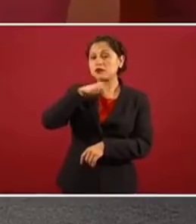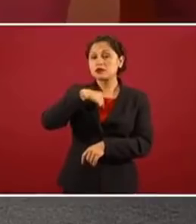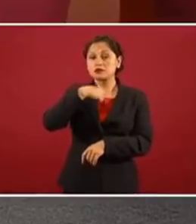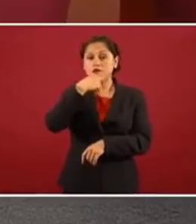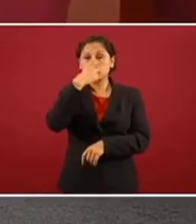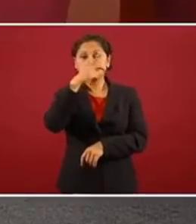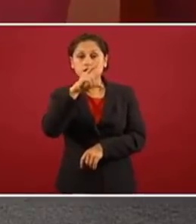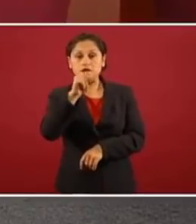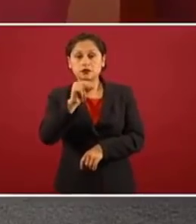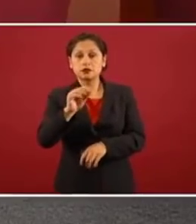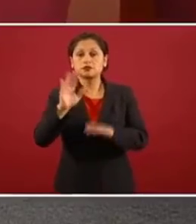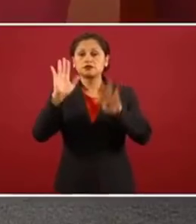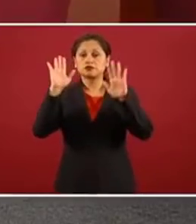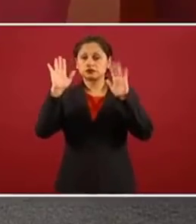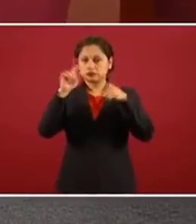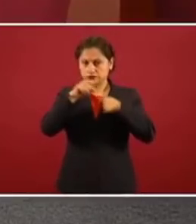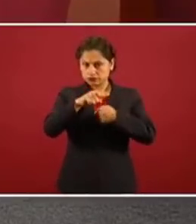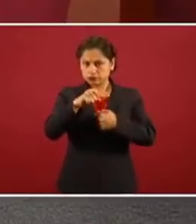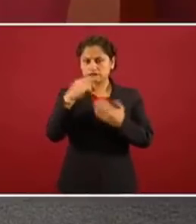revisen la Biblia,